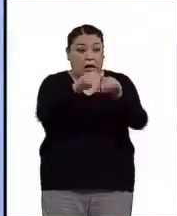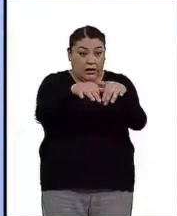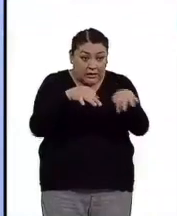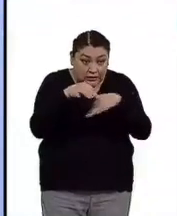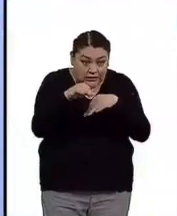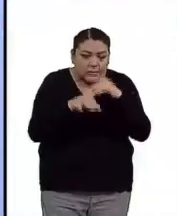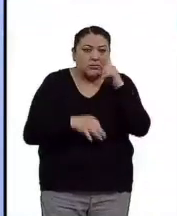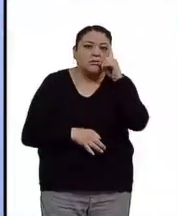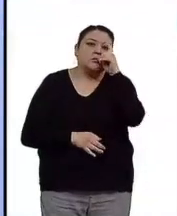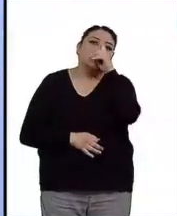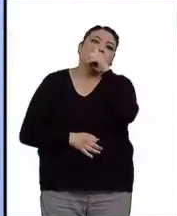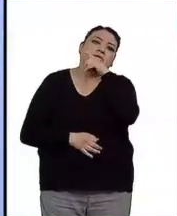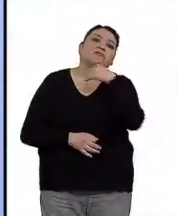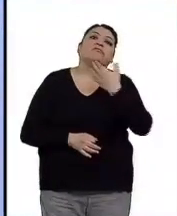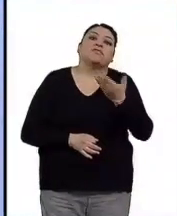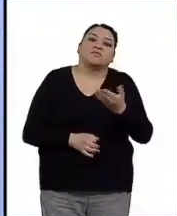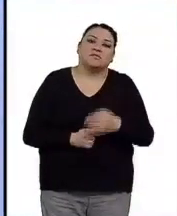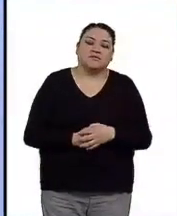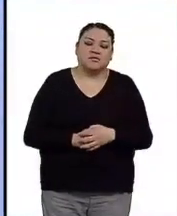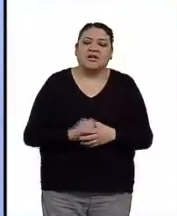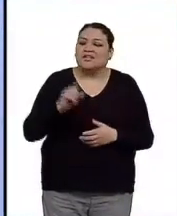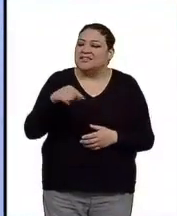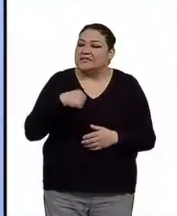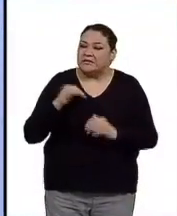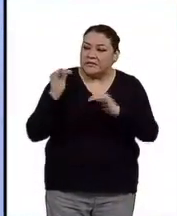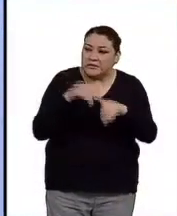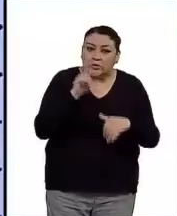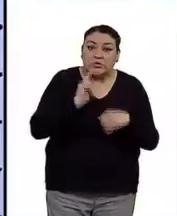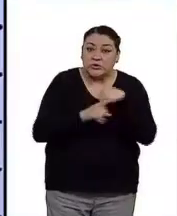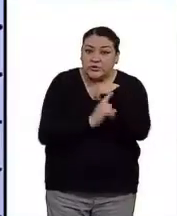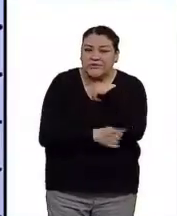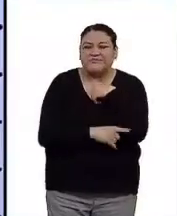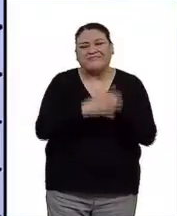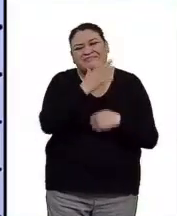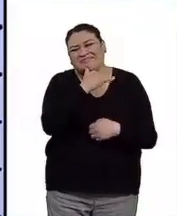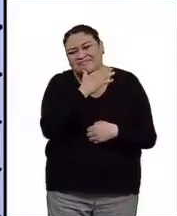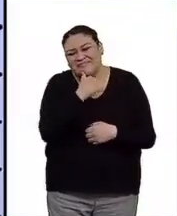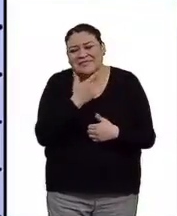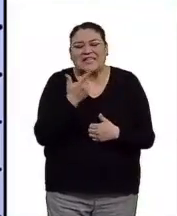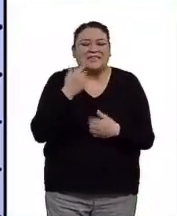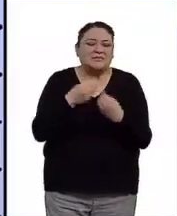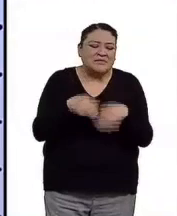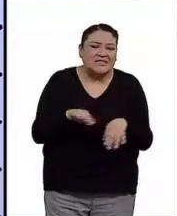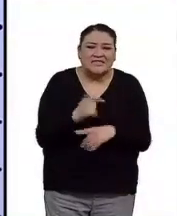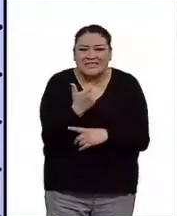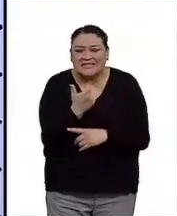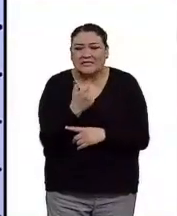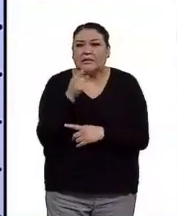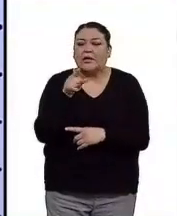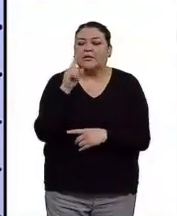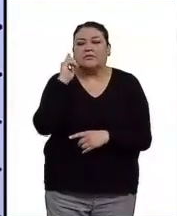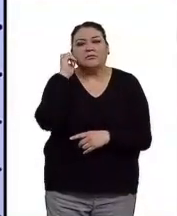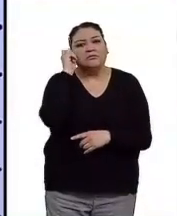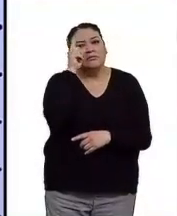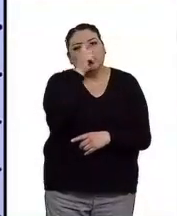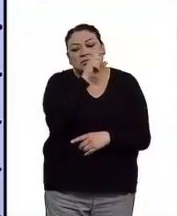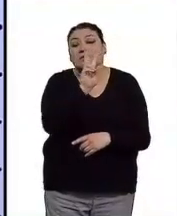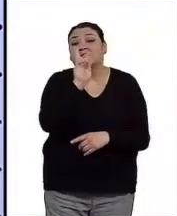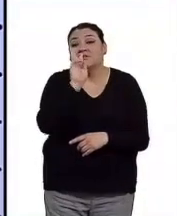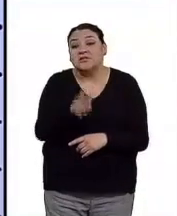de las premisas económicas, ¿no?, que no es rentable contratar a una mujer así. Entonces, la situación es